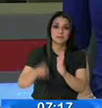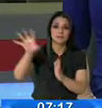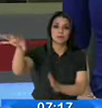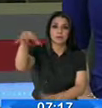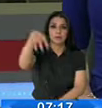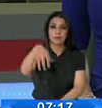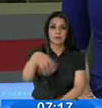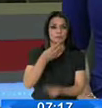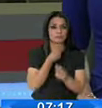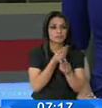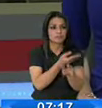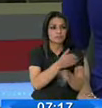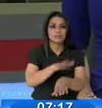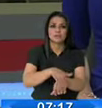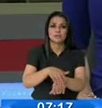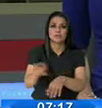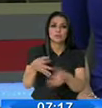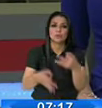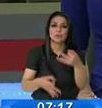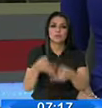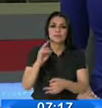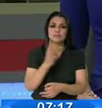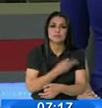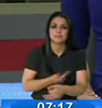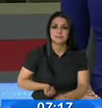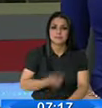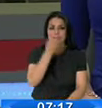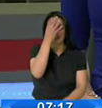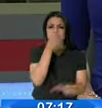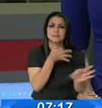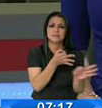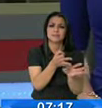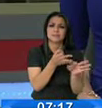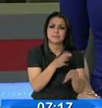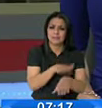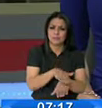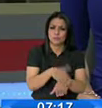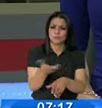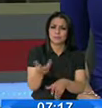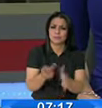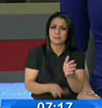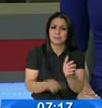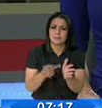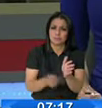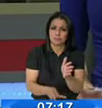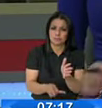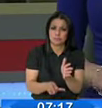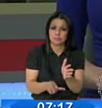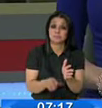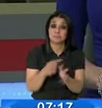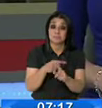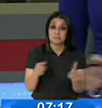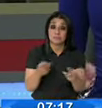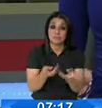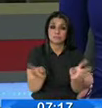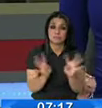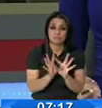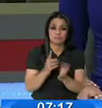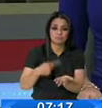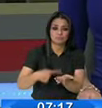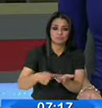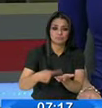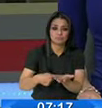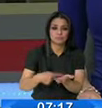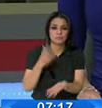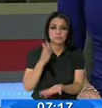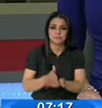su actuación en el juicio contra el vicepresidente Jorge Glass. A pesar de la insistencia en el tema, el pedido fue analizado, pues la sesión plenaria